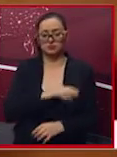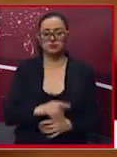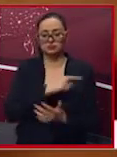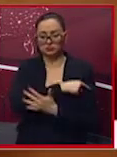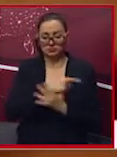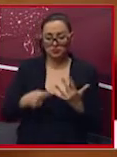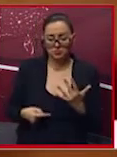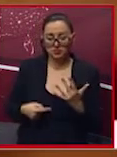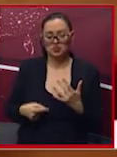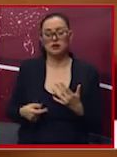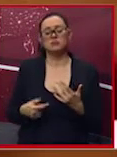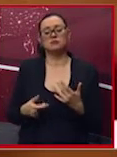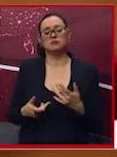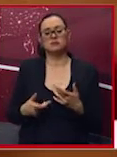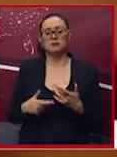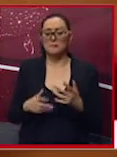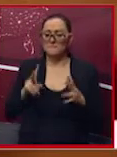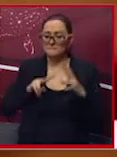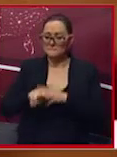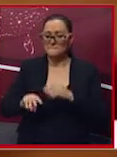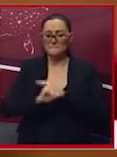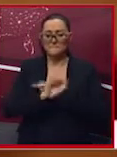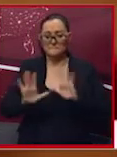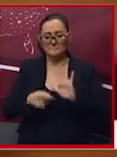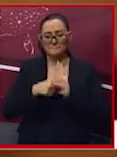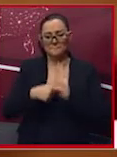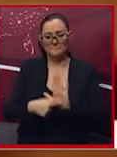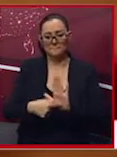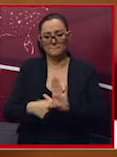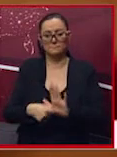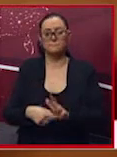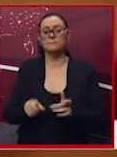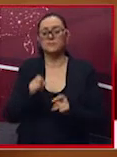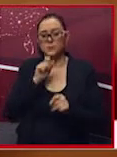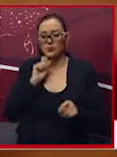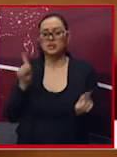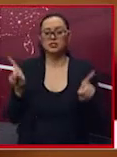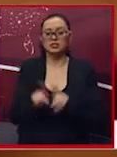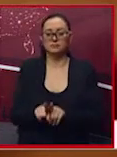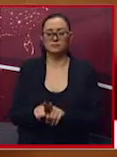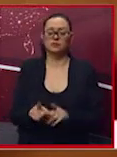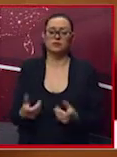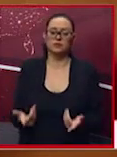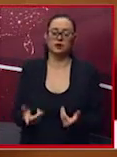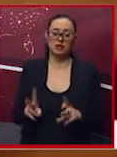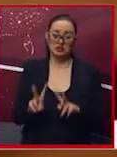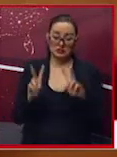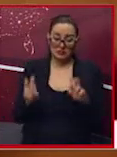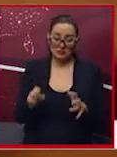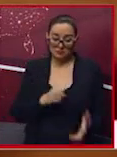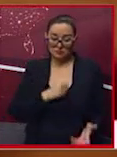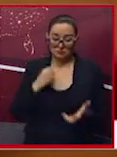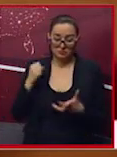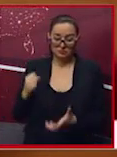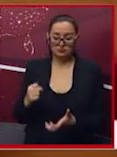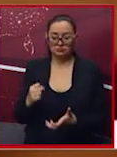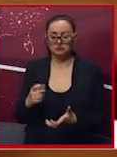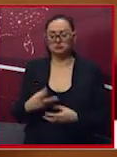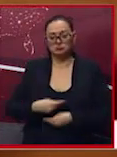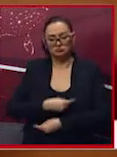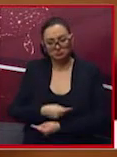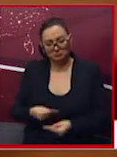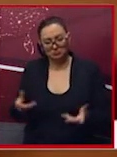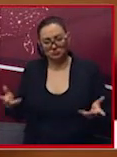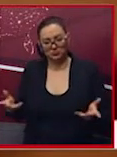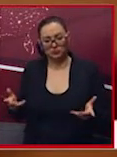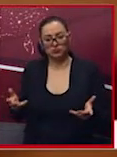hemos buscado hacerlo de la manera más transparente posible. Así, una buena parte de estos recursos se distribuyeron